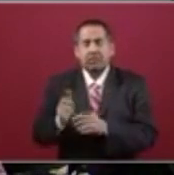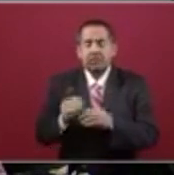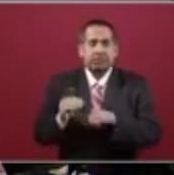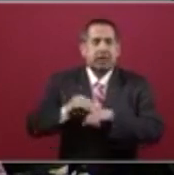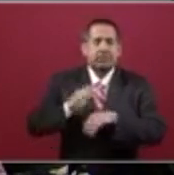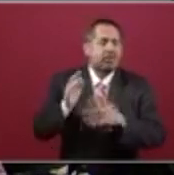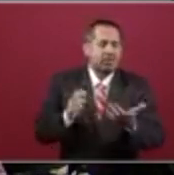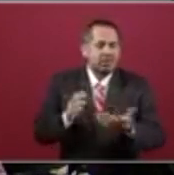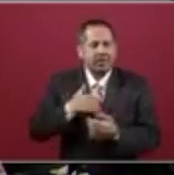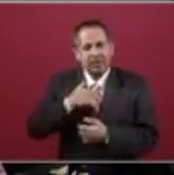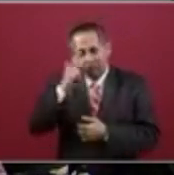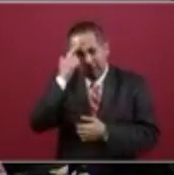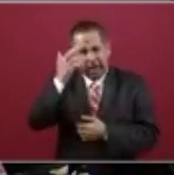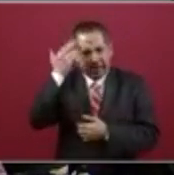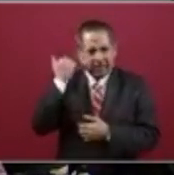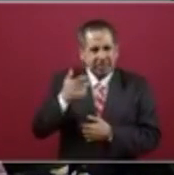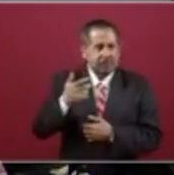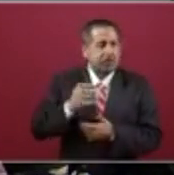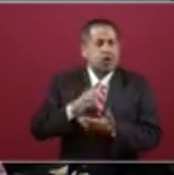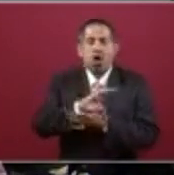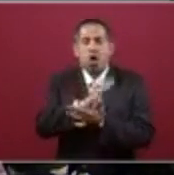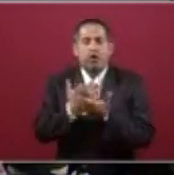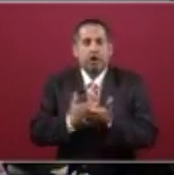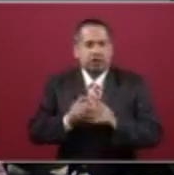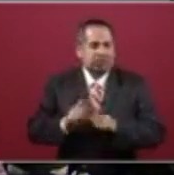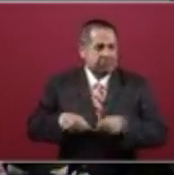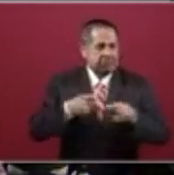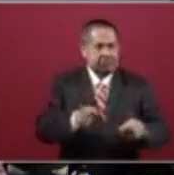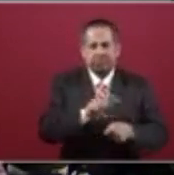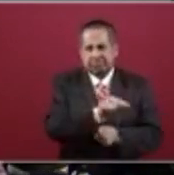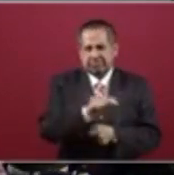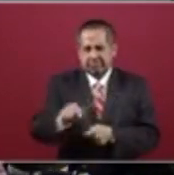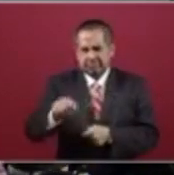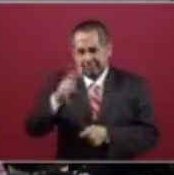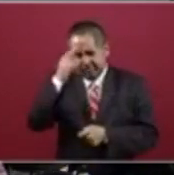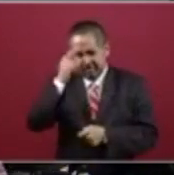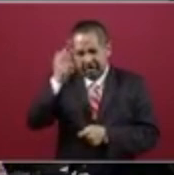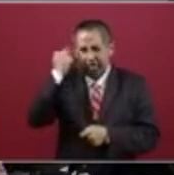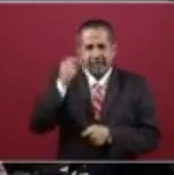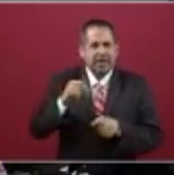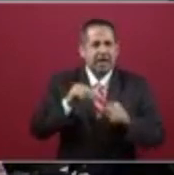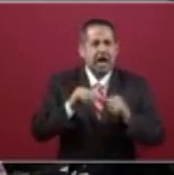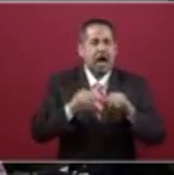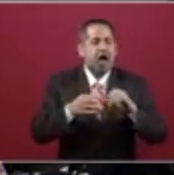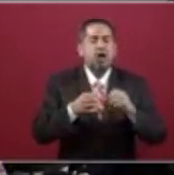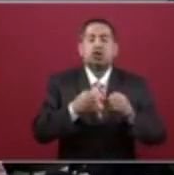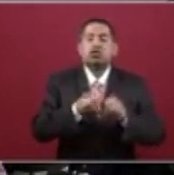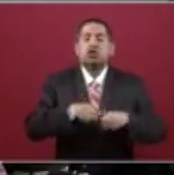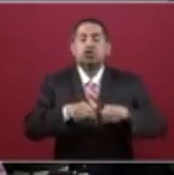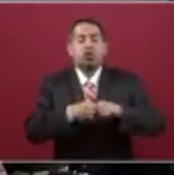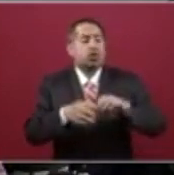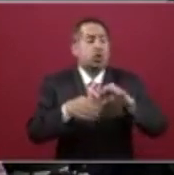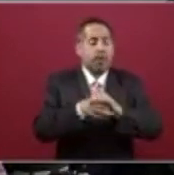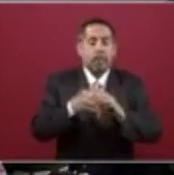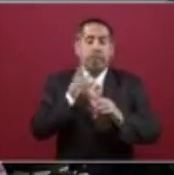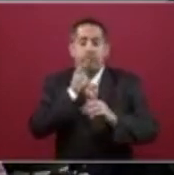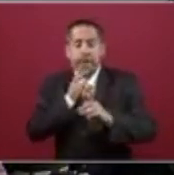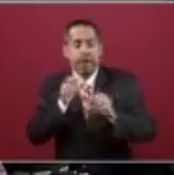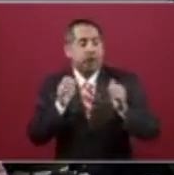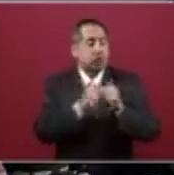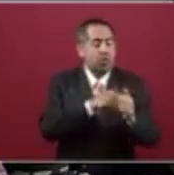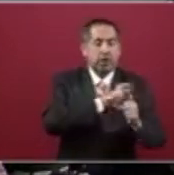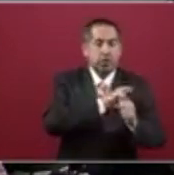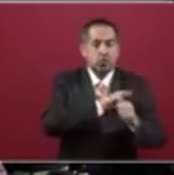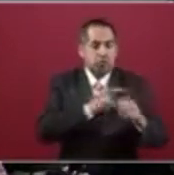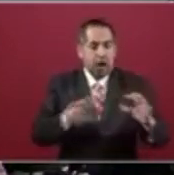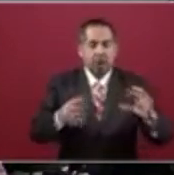de las formas de contratación que se hicieron en los bloques eran asociaciones de Pemex con empresas privadas. Entonces,